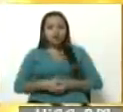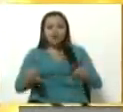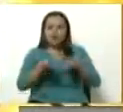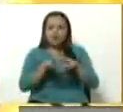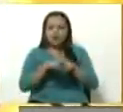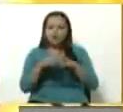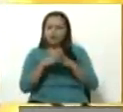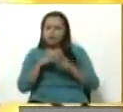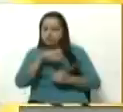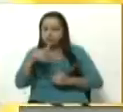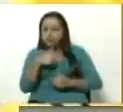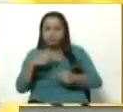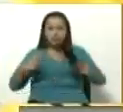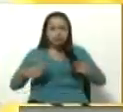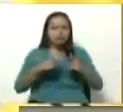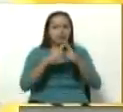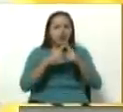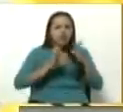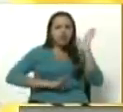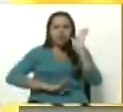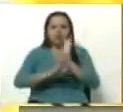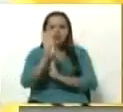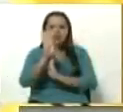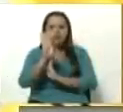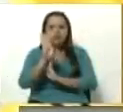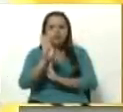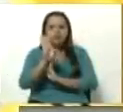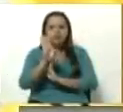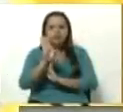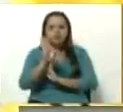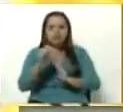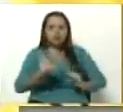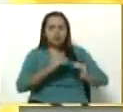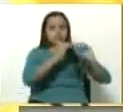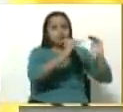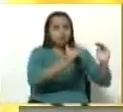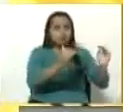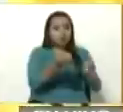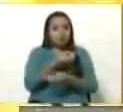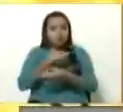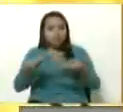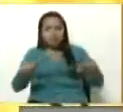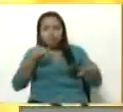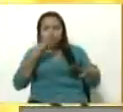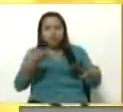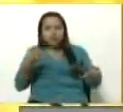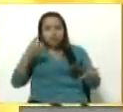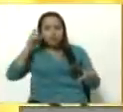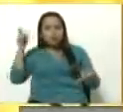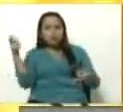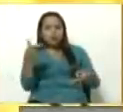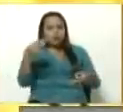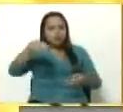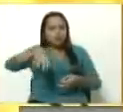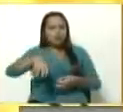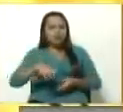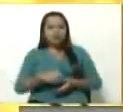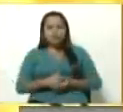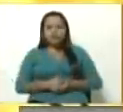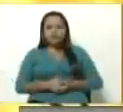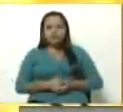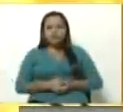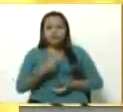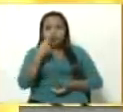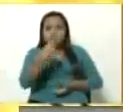nosotros nos encontremos para el desarrollo, para el crecimiento de este maravilloso Estado. Como decía,